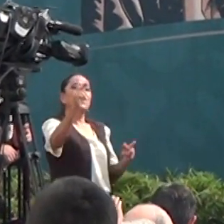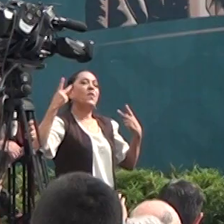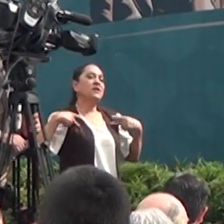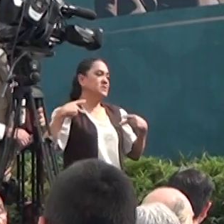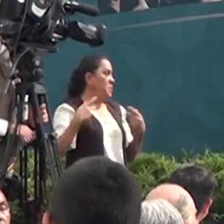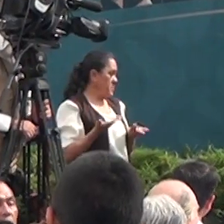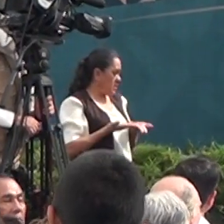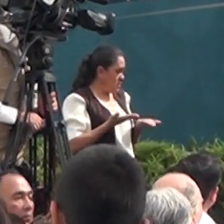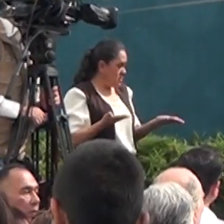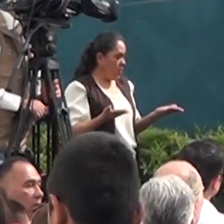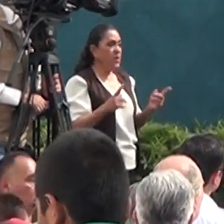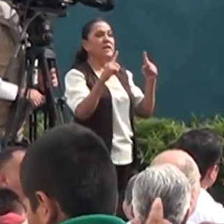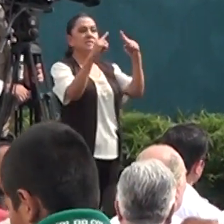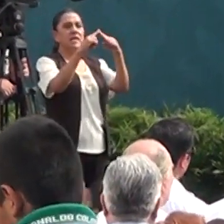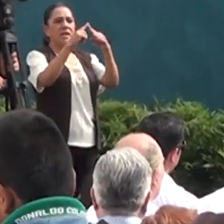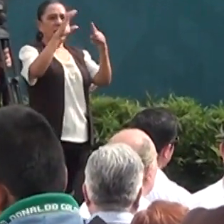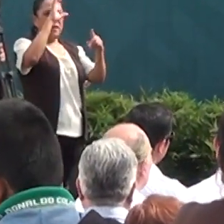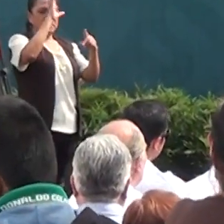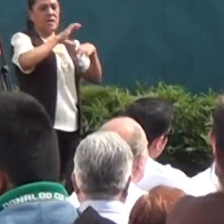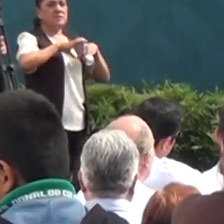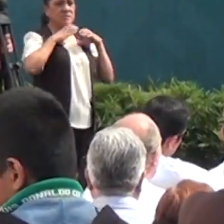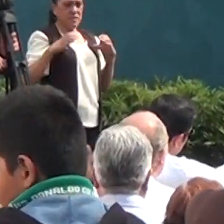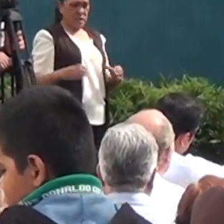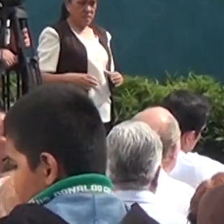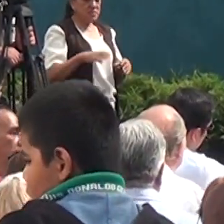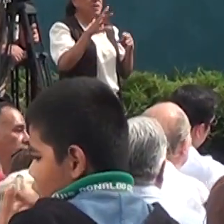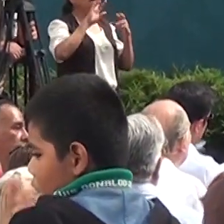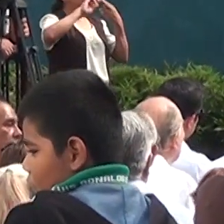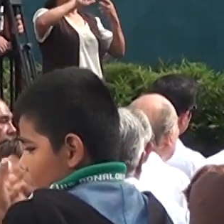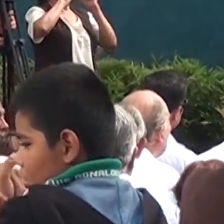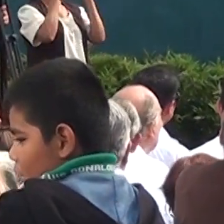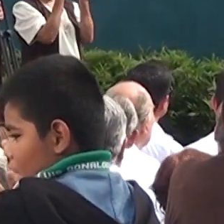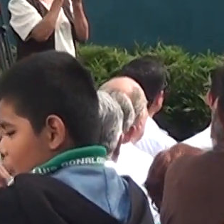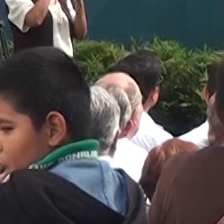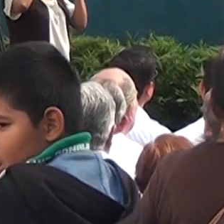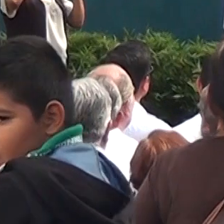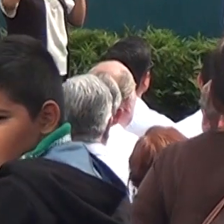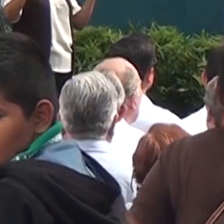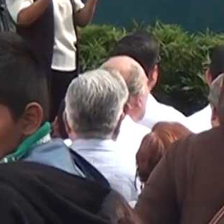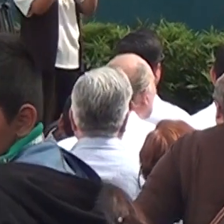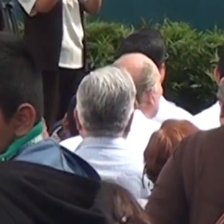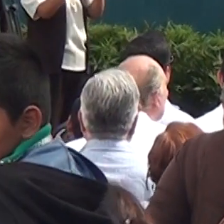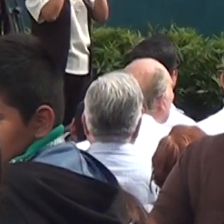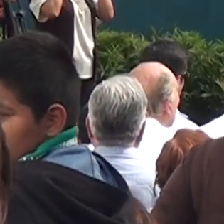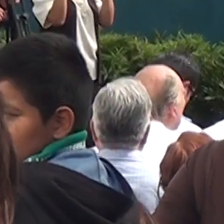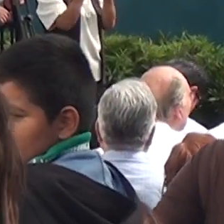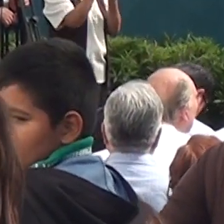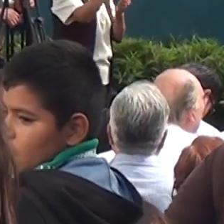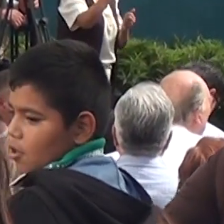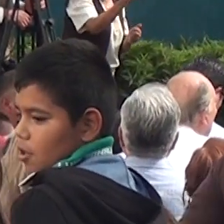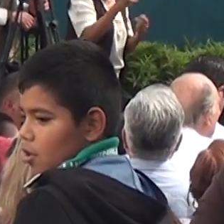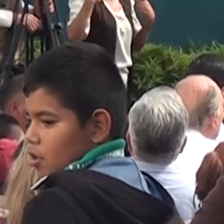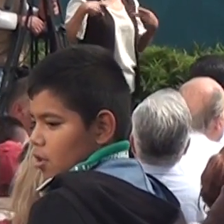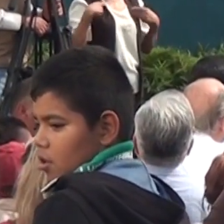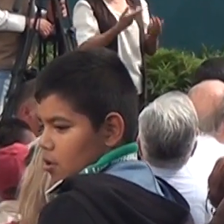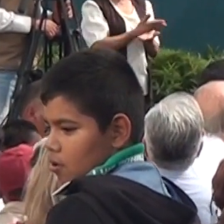personas, iglesias cristianas, asociaciones religiosas, organizaciones civiles, personas